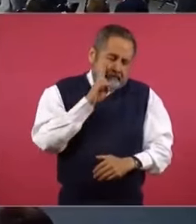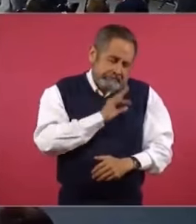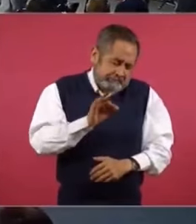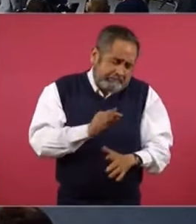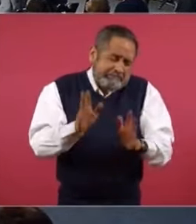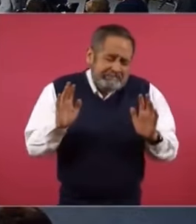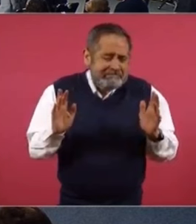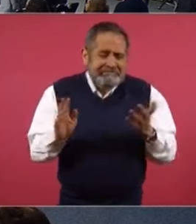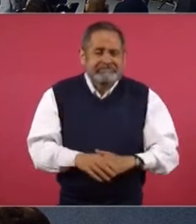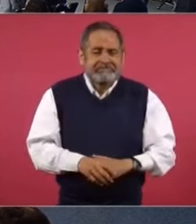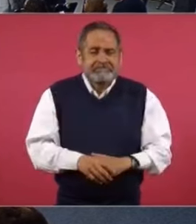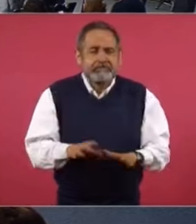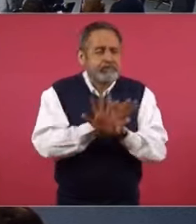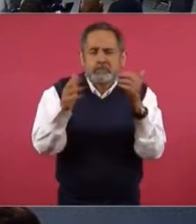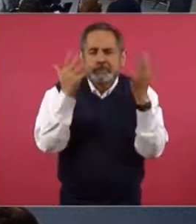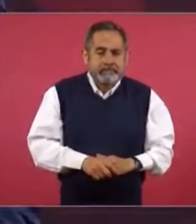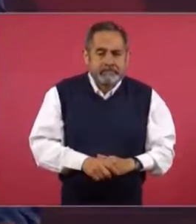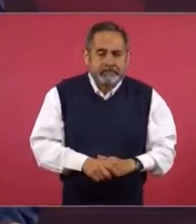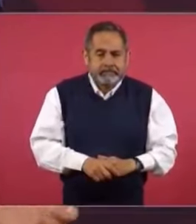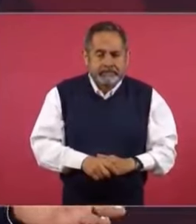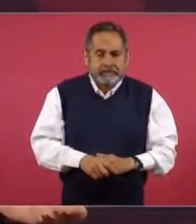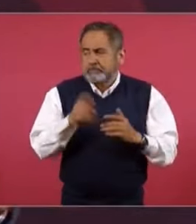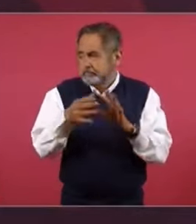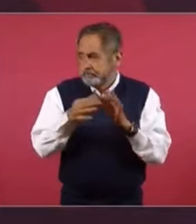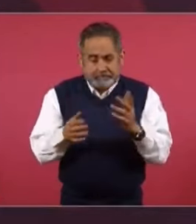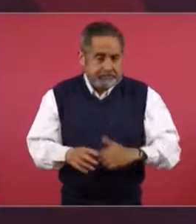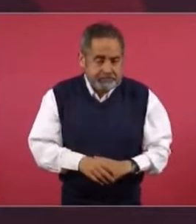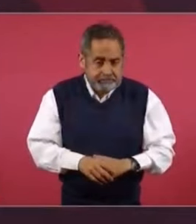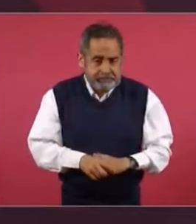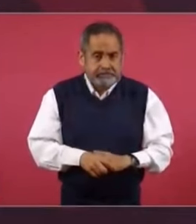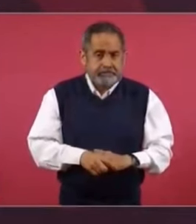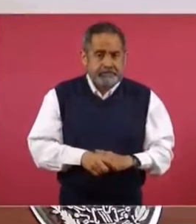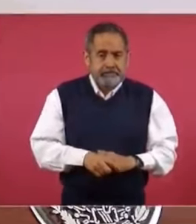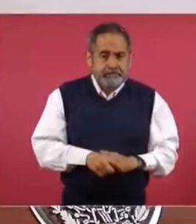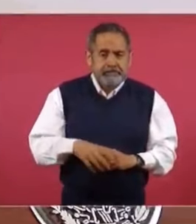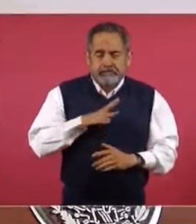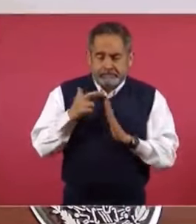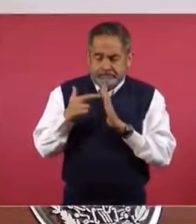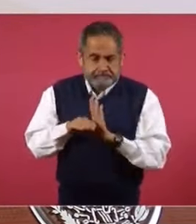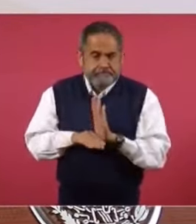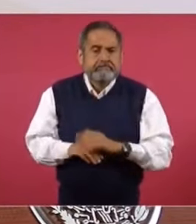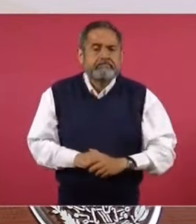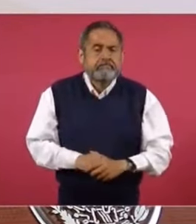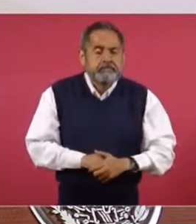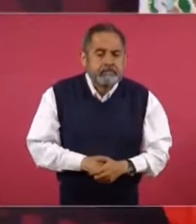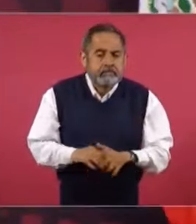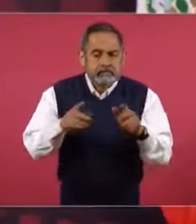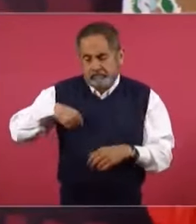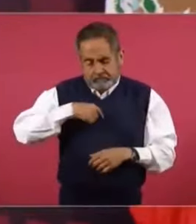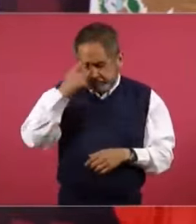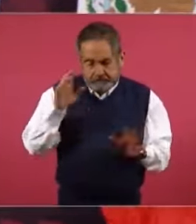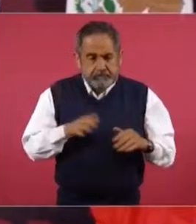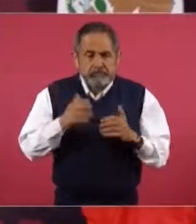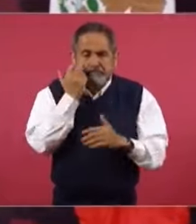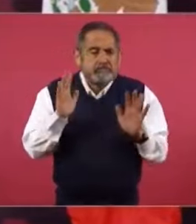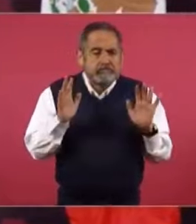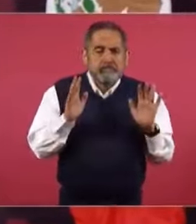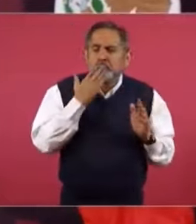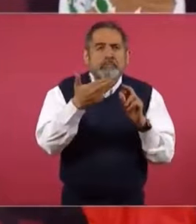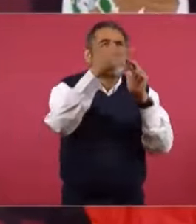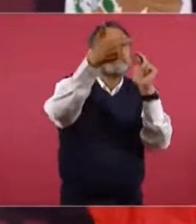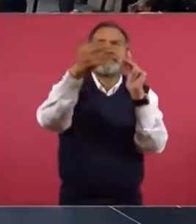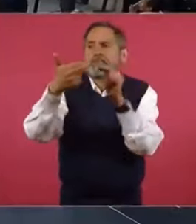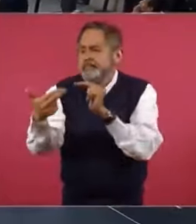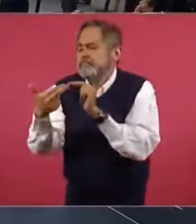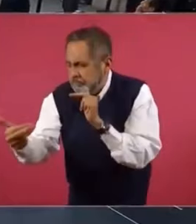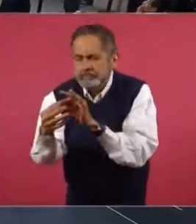ser cualquier presidente. Sin embargo, existen principios. Y nosotros queremos tener buenas relaciones con